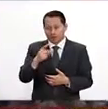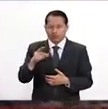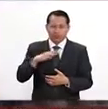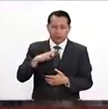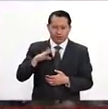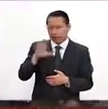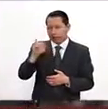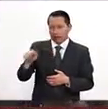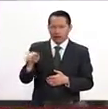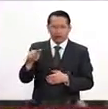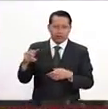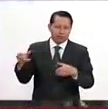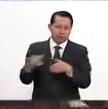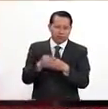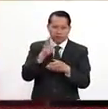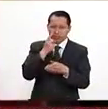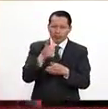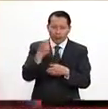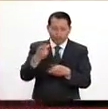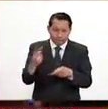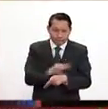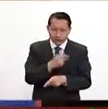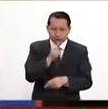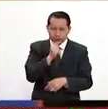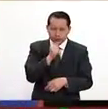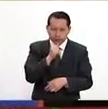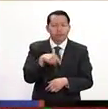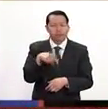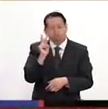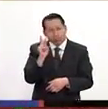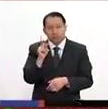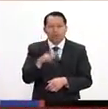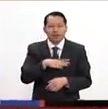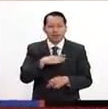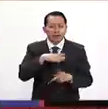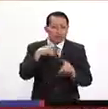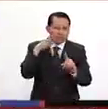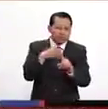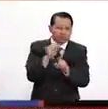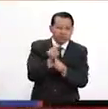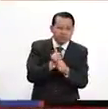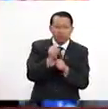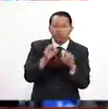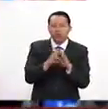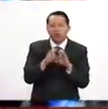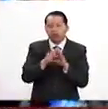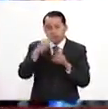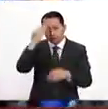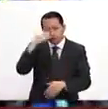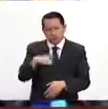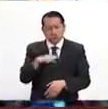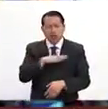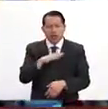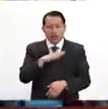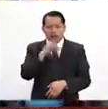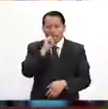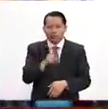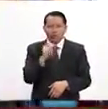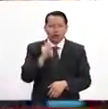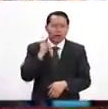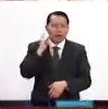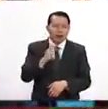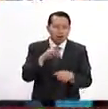evidencias de que ello haya ocurrido y que tampoco forma parte central de la investigación. El hecho de saber, por ejemplo, si hubo alguna